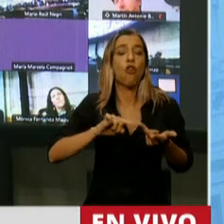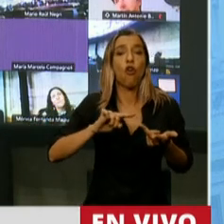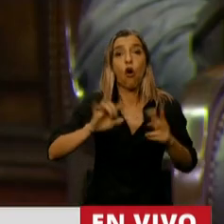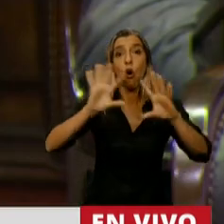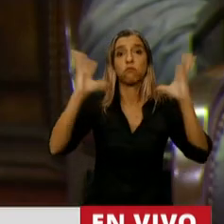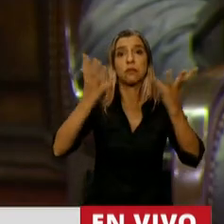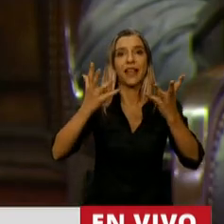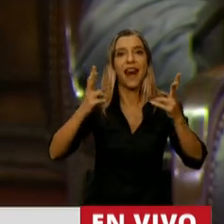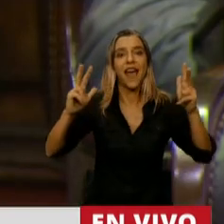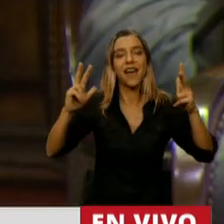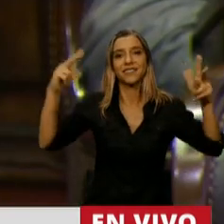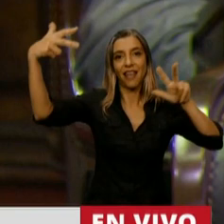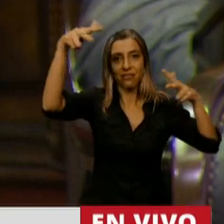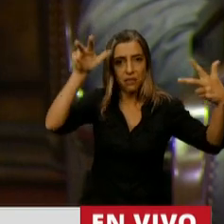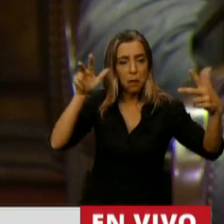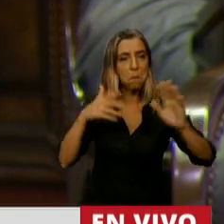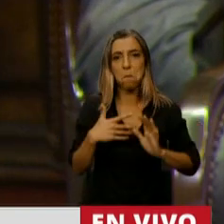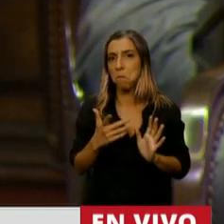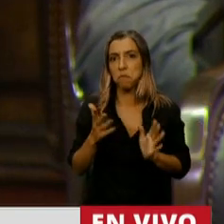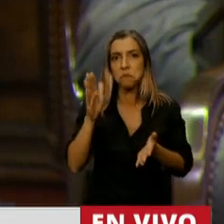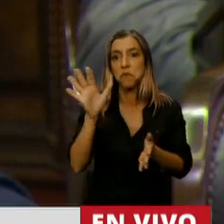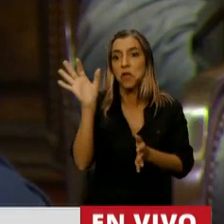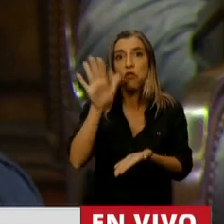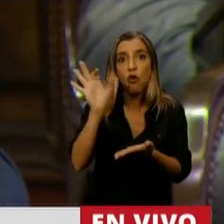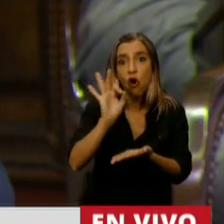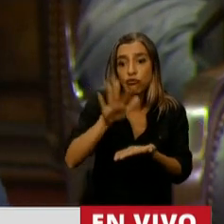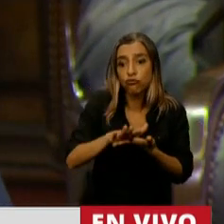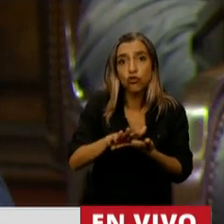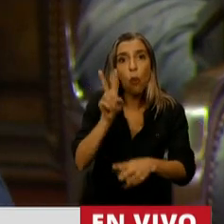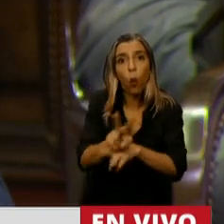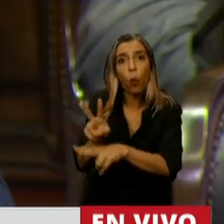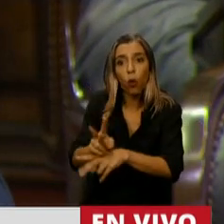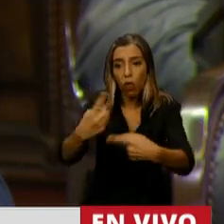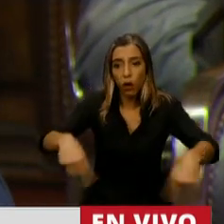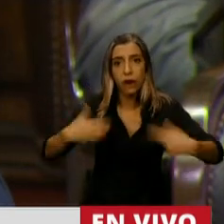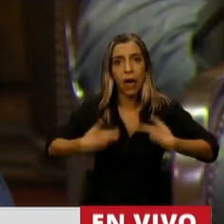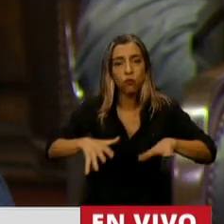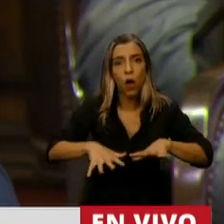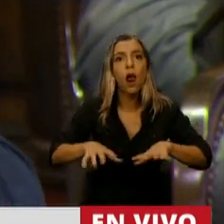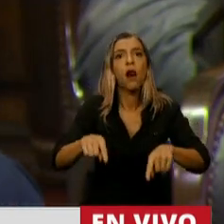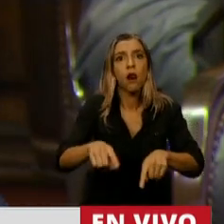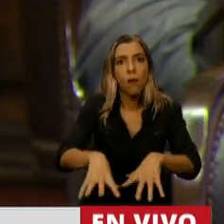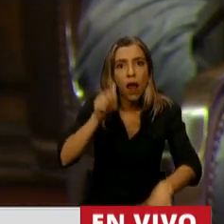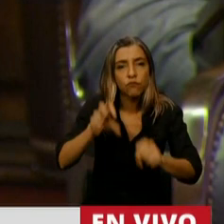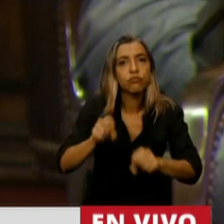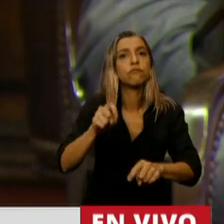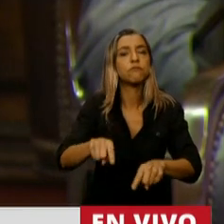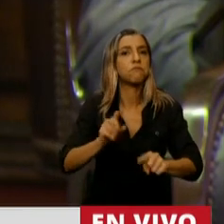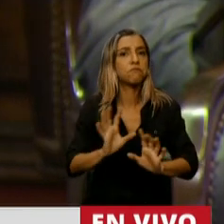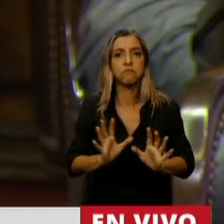a la protección de los recursos naturales y estratégicos soberanos de la república